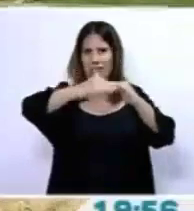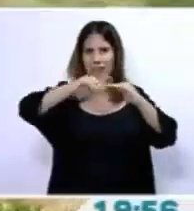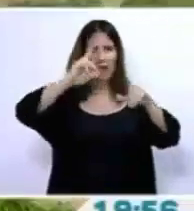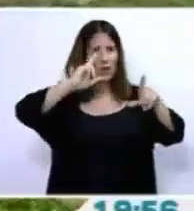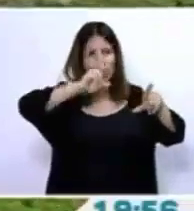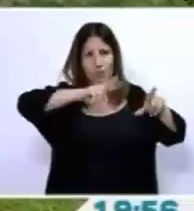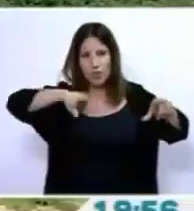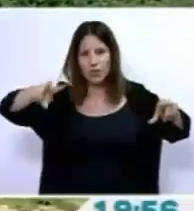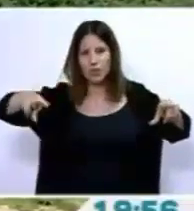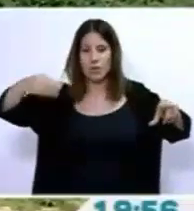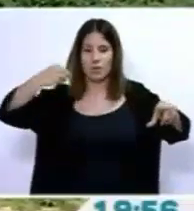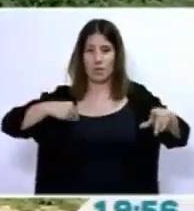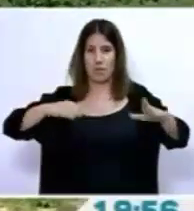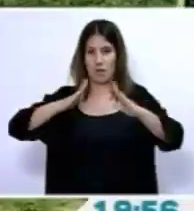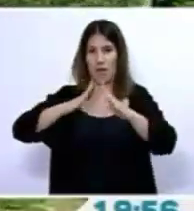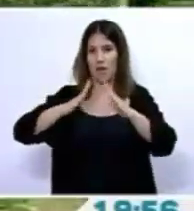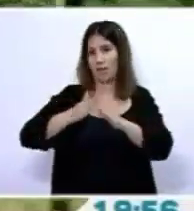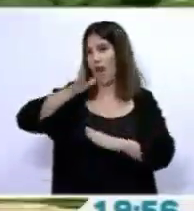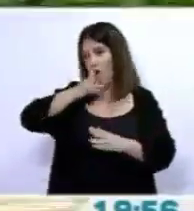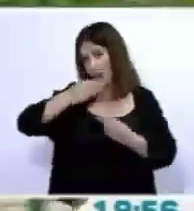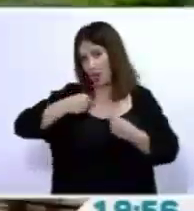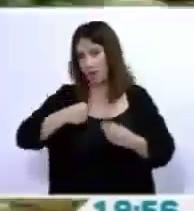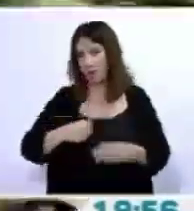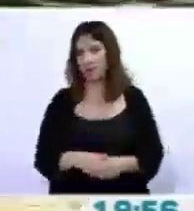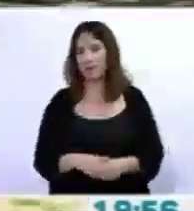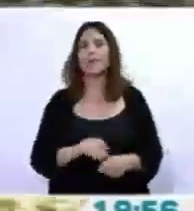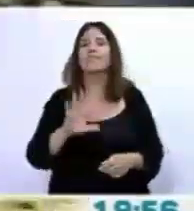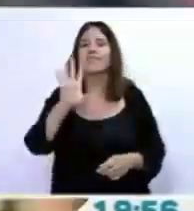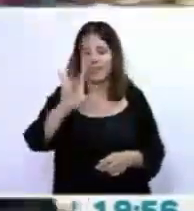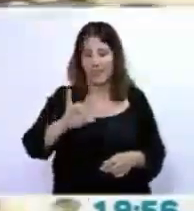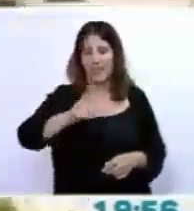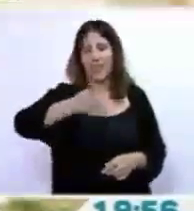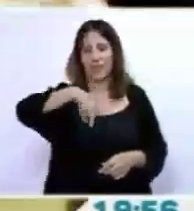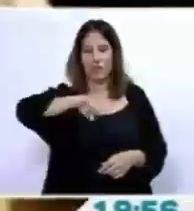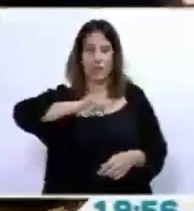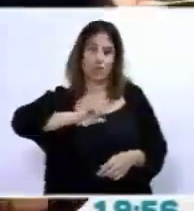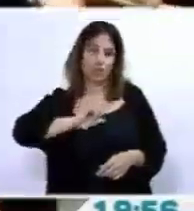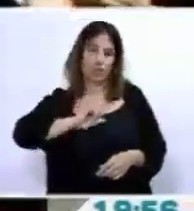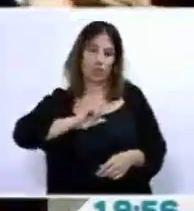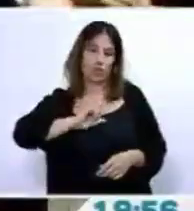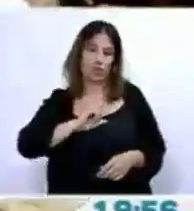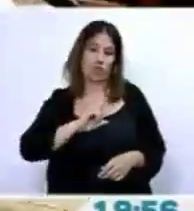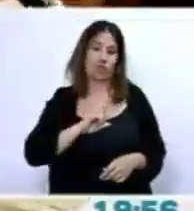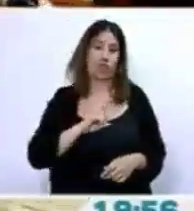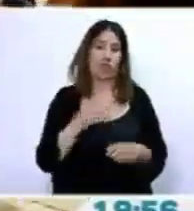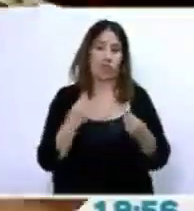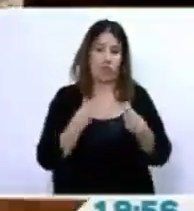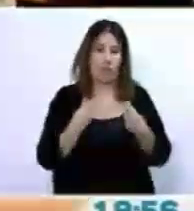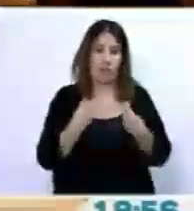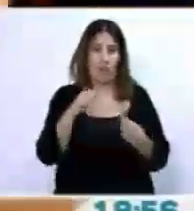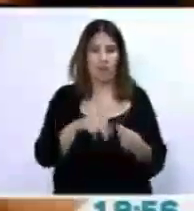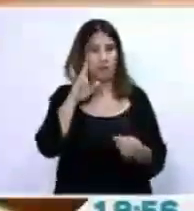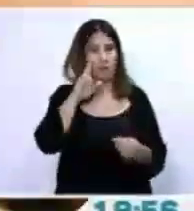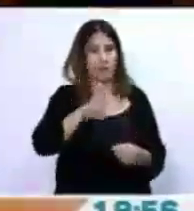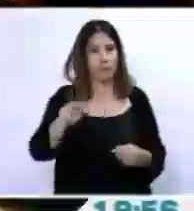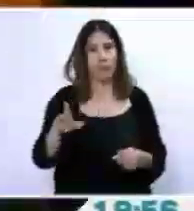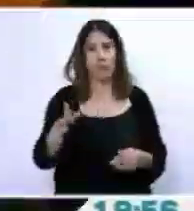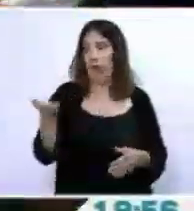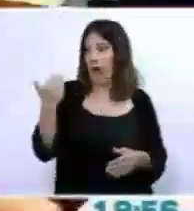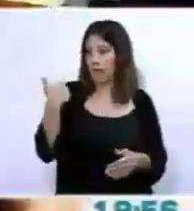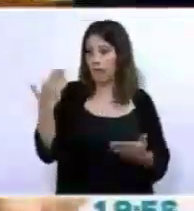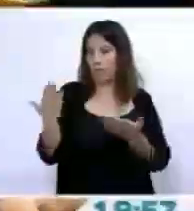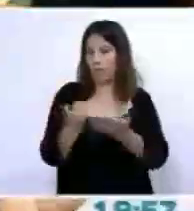casa donde os ibais quedando desde verano, Irene. Sí, veamos los viernes y nos íbamos los domingos. ¿El resto del tiempo en Casa Verde?